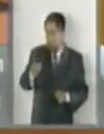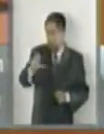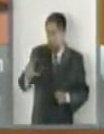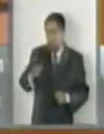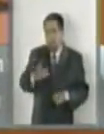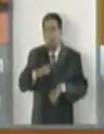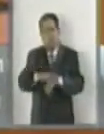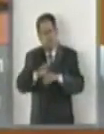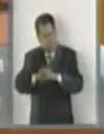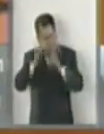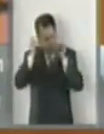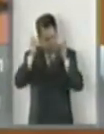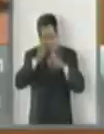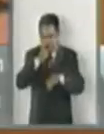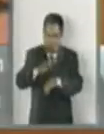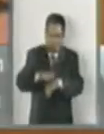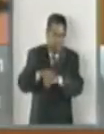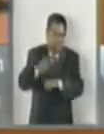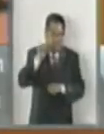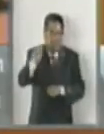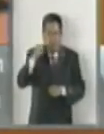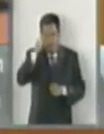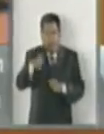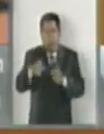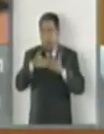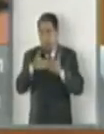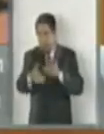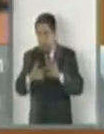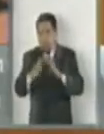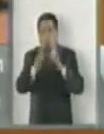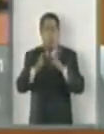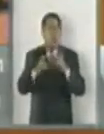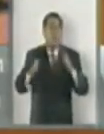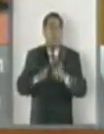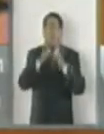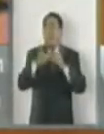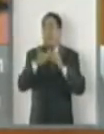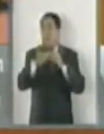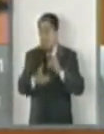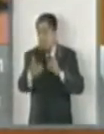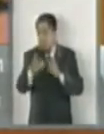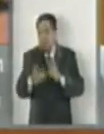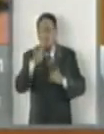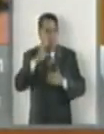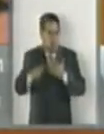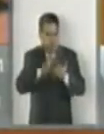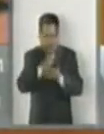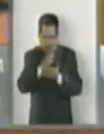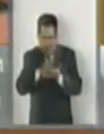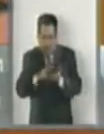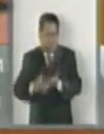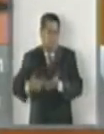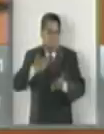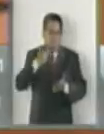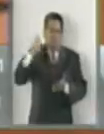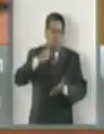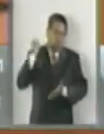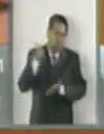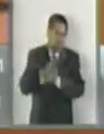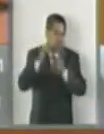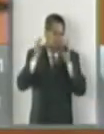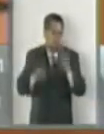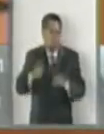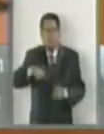hace votos para que de este periodo extraordinario salgan las mejores leyes para el país y que estemos